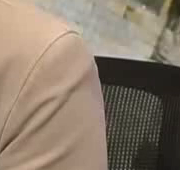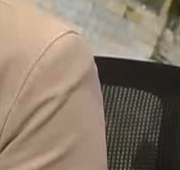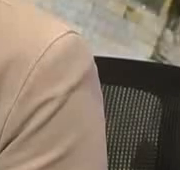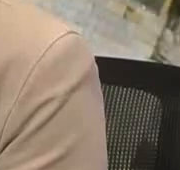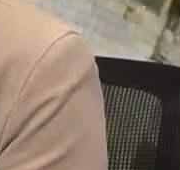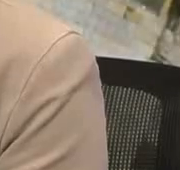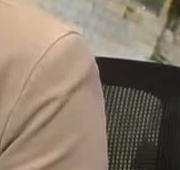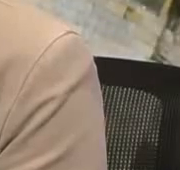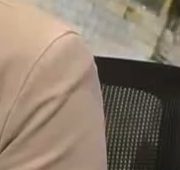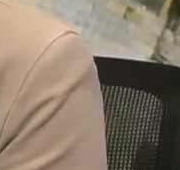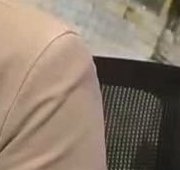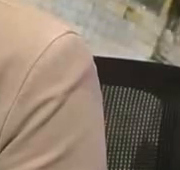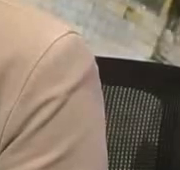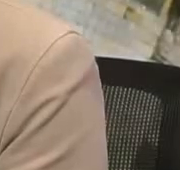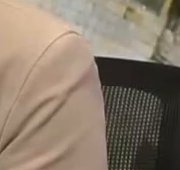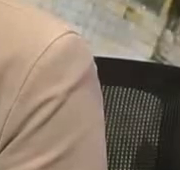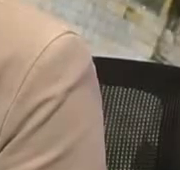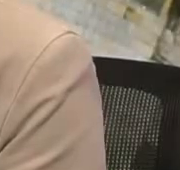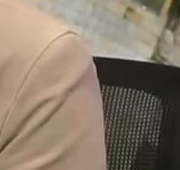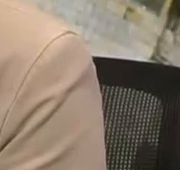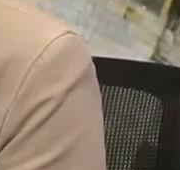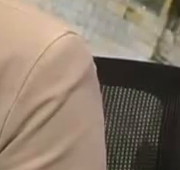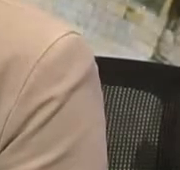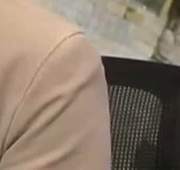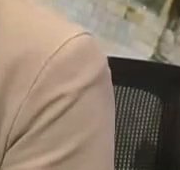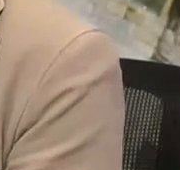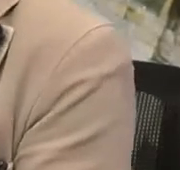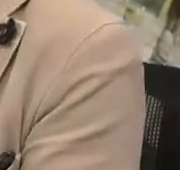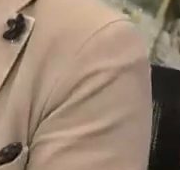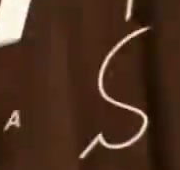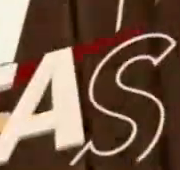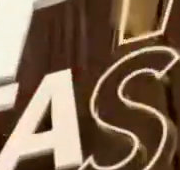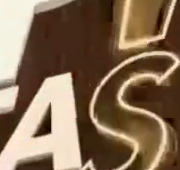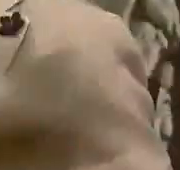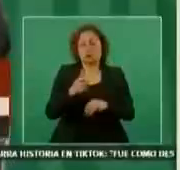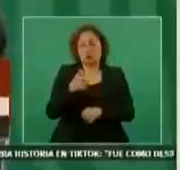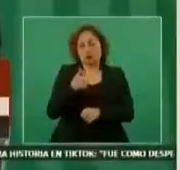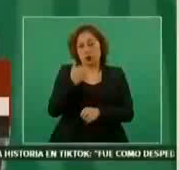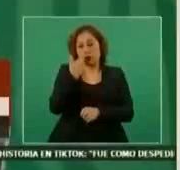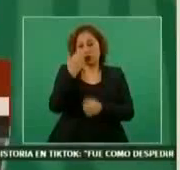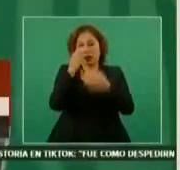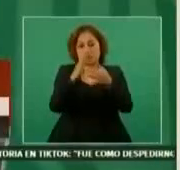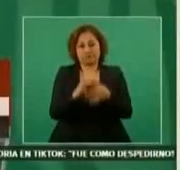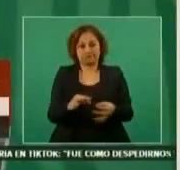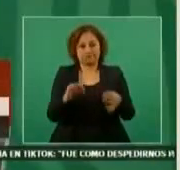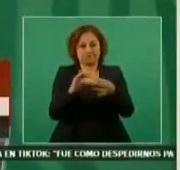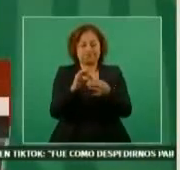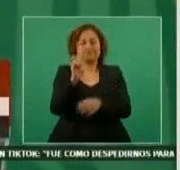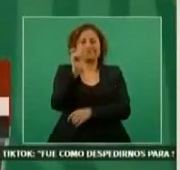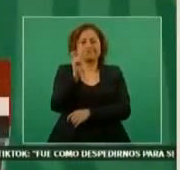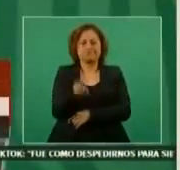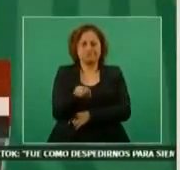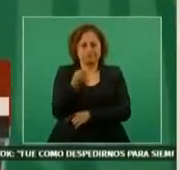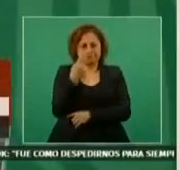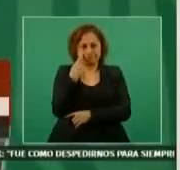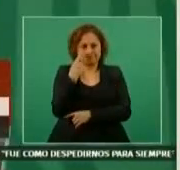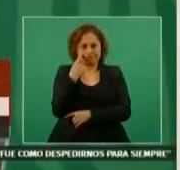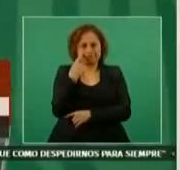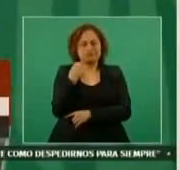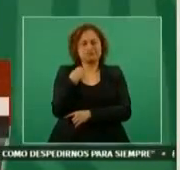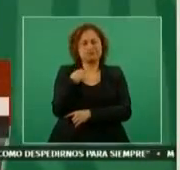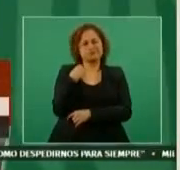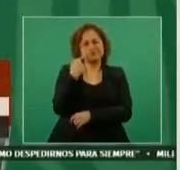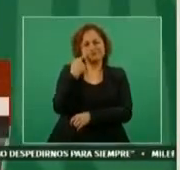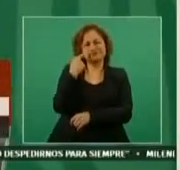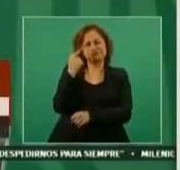parte del Tribunal Electoral, el presidente comentó lo siguiente en la mañana. Vamos a verlo. Considero un exceso